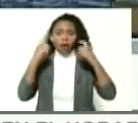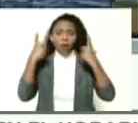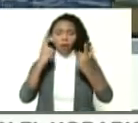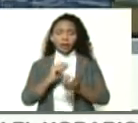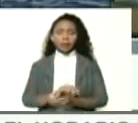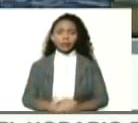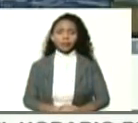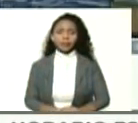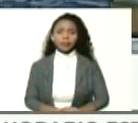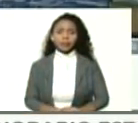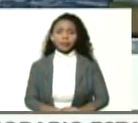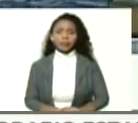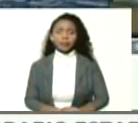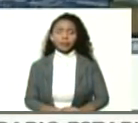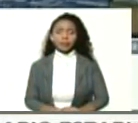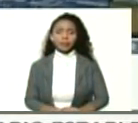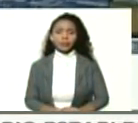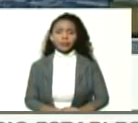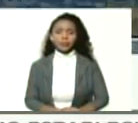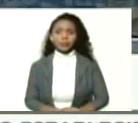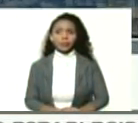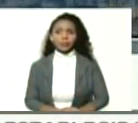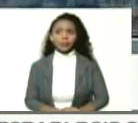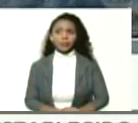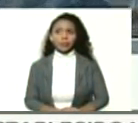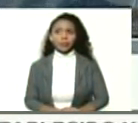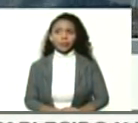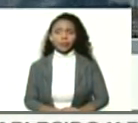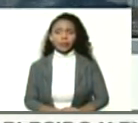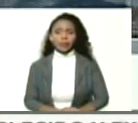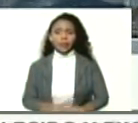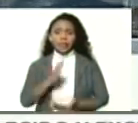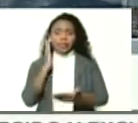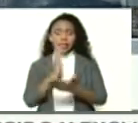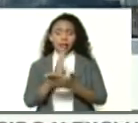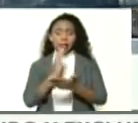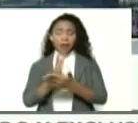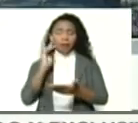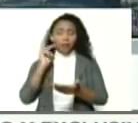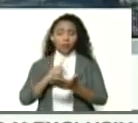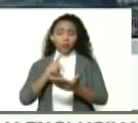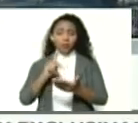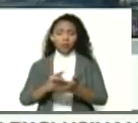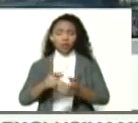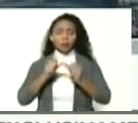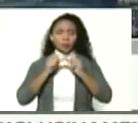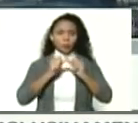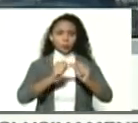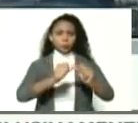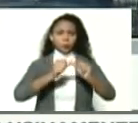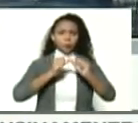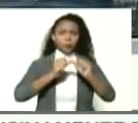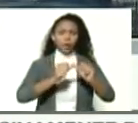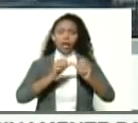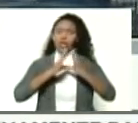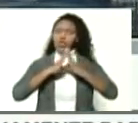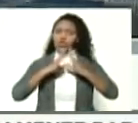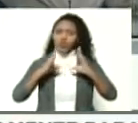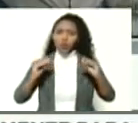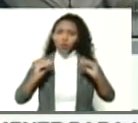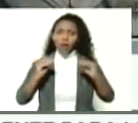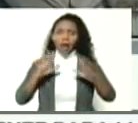estado bolivariano de La Guaira, siempre presente, consecuente en todas